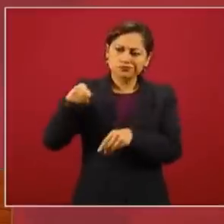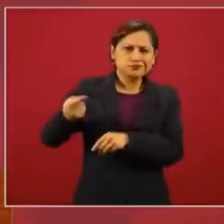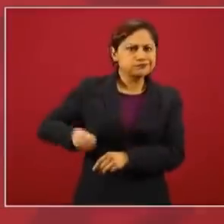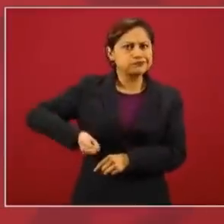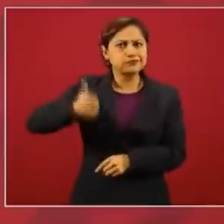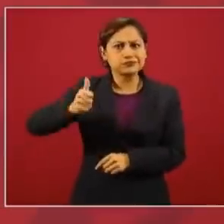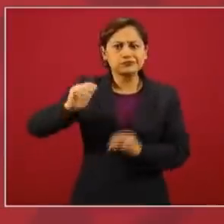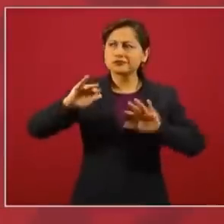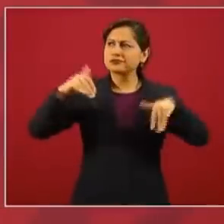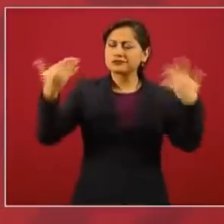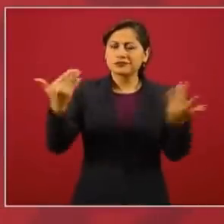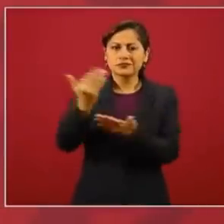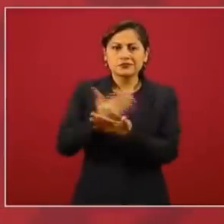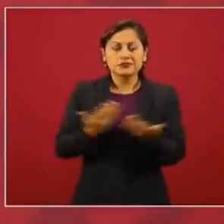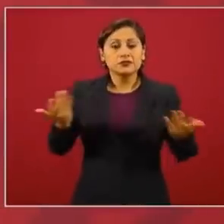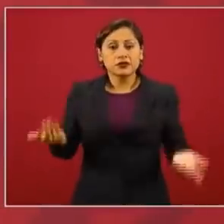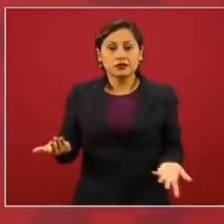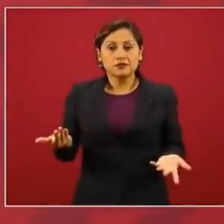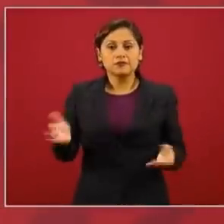Porque era una república